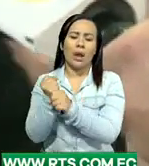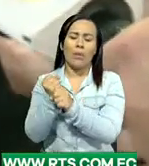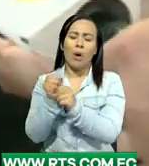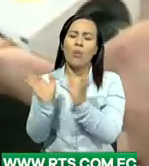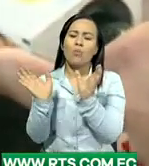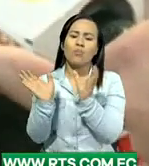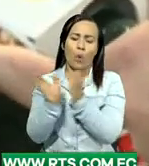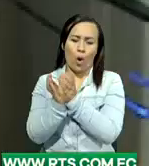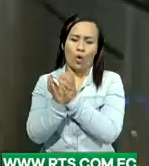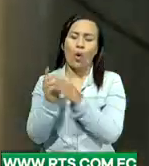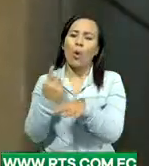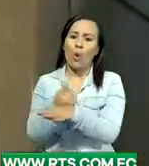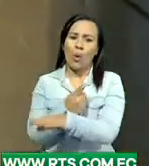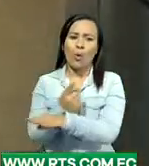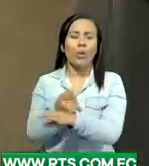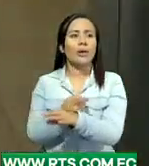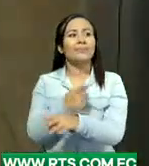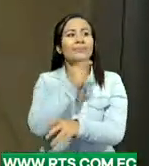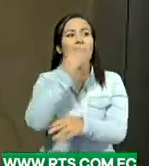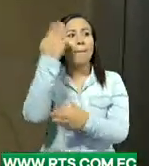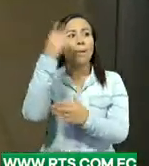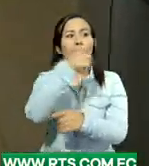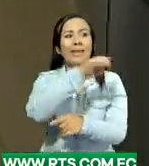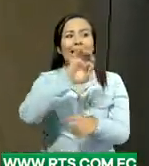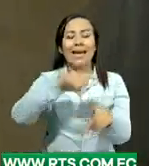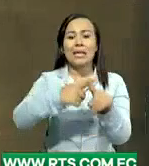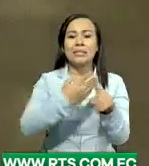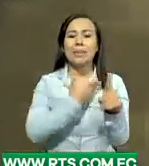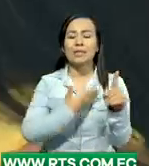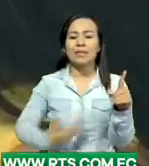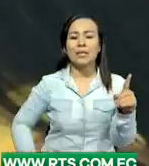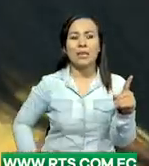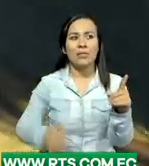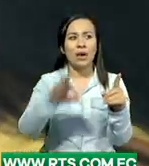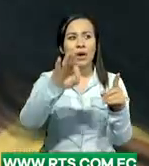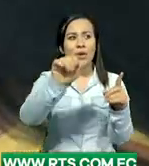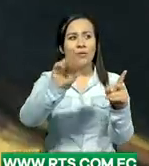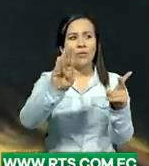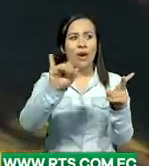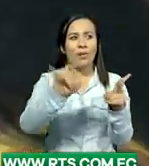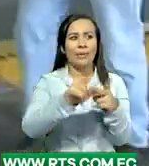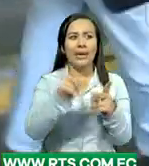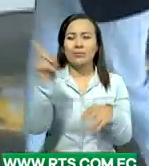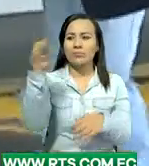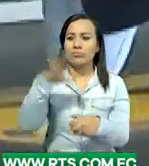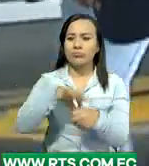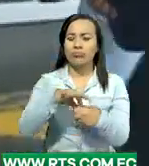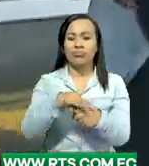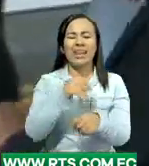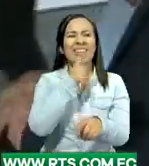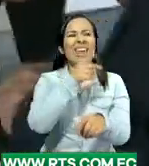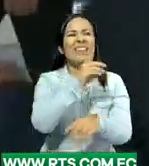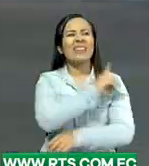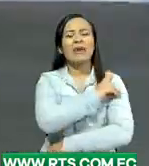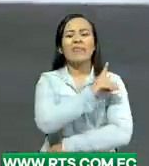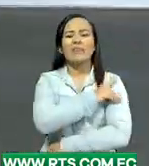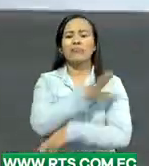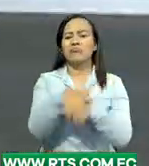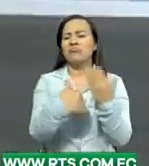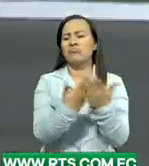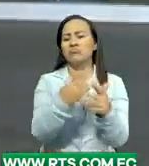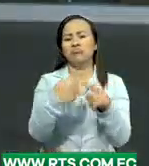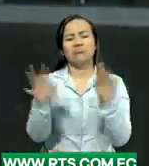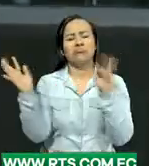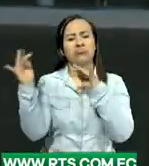en las próximas horas. Figuras políticas como el expresidente Fabián Alarcón, miembros del Consejo Nacional Electoral, Defensoría del Pueblo y otros, también se